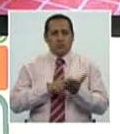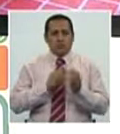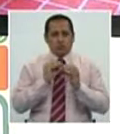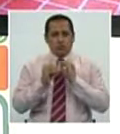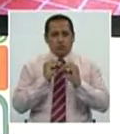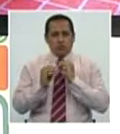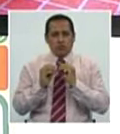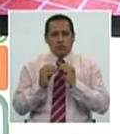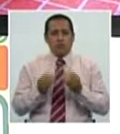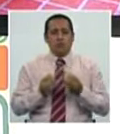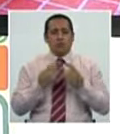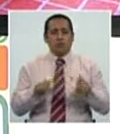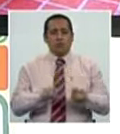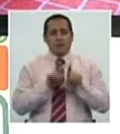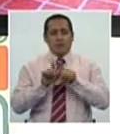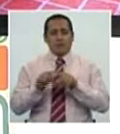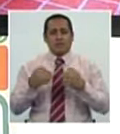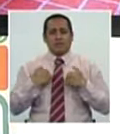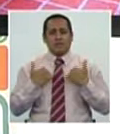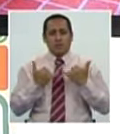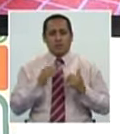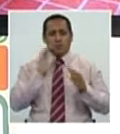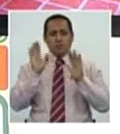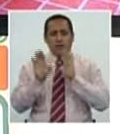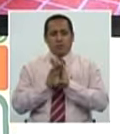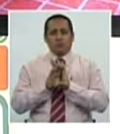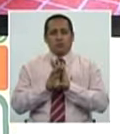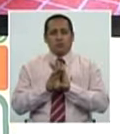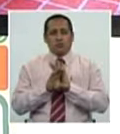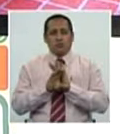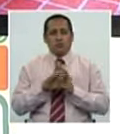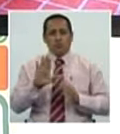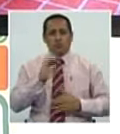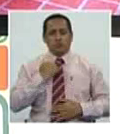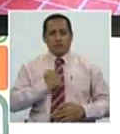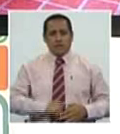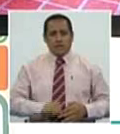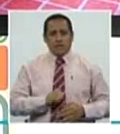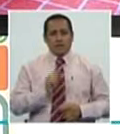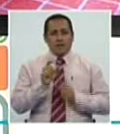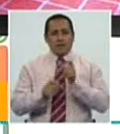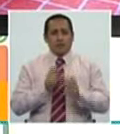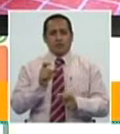seguro regular. Como también lo tienen, por ejemplo, los hijos,